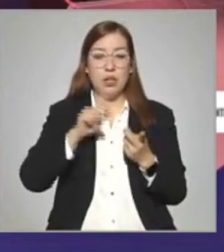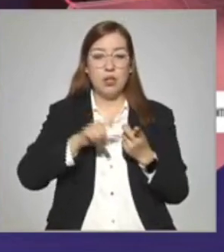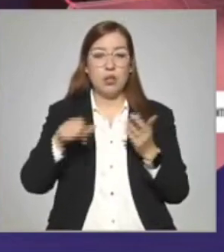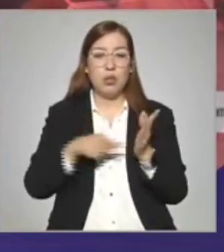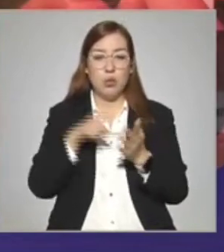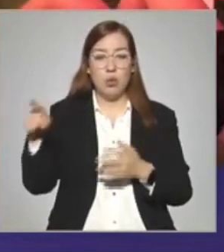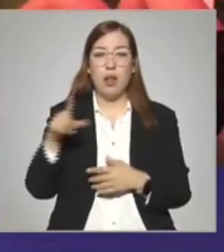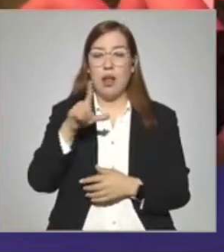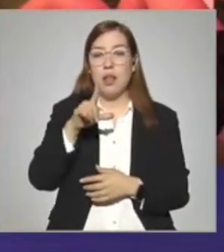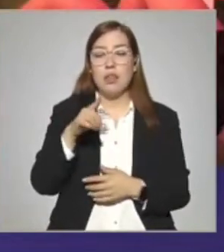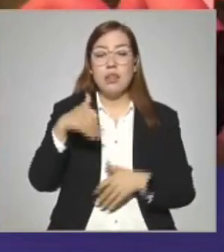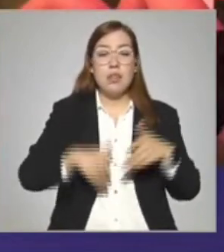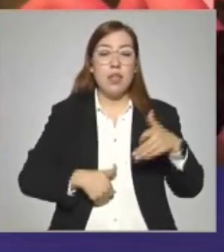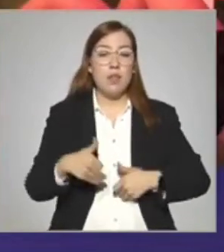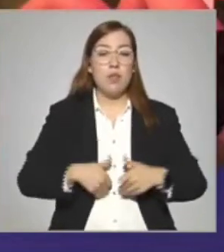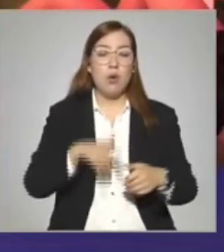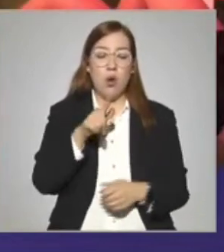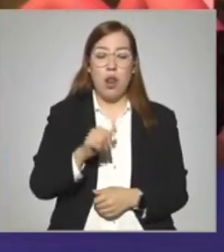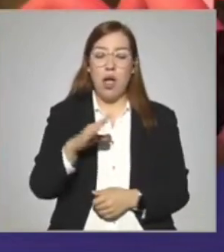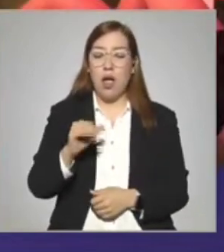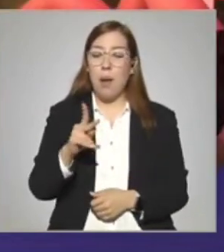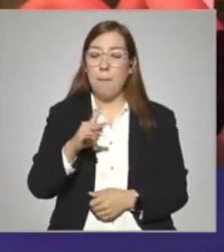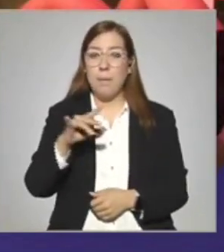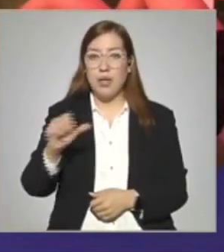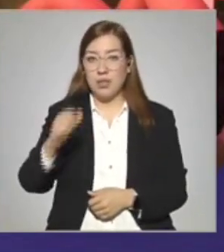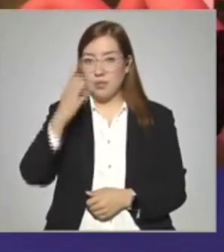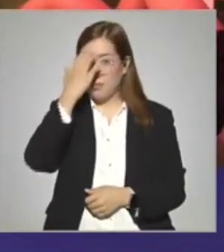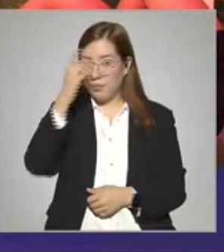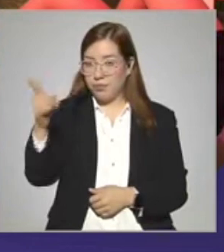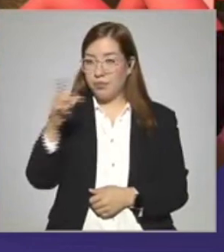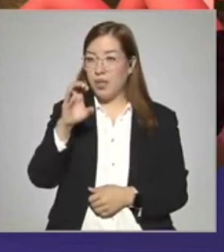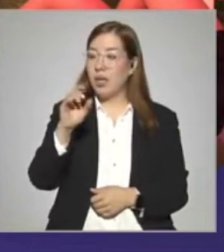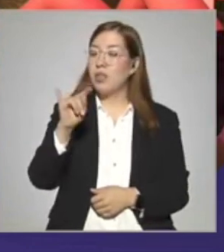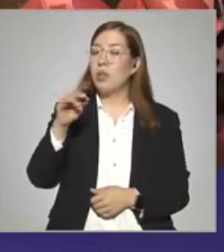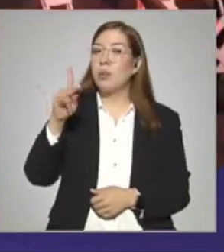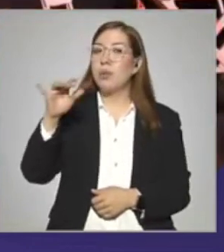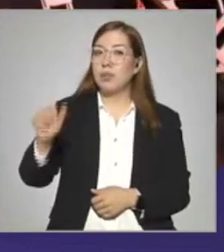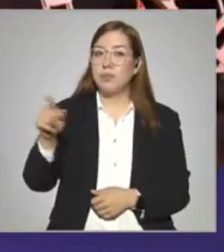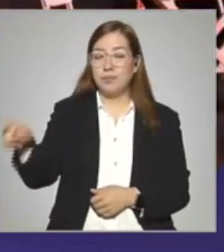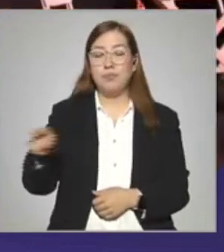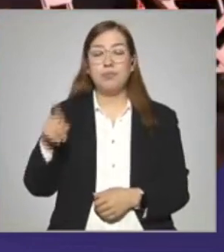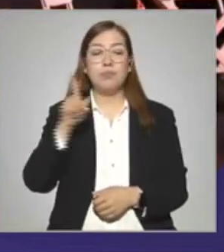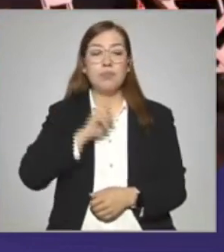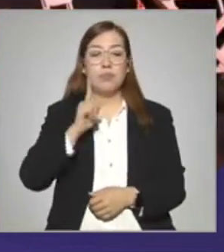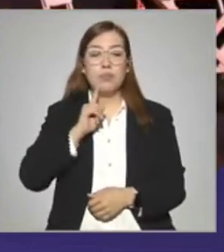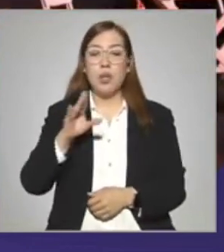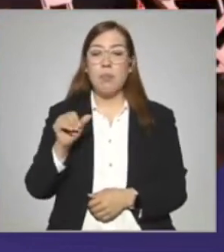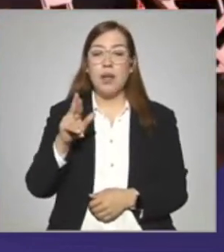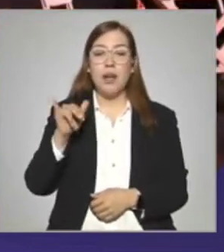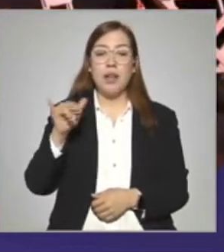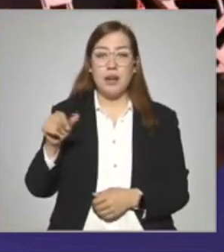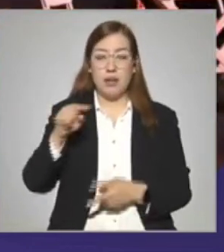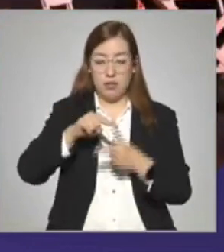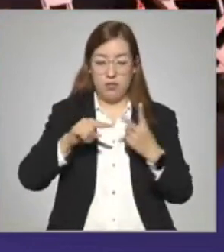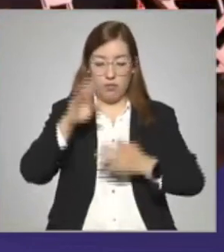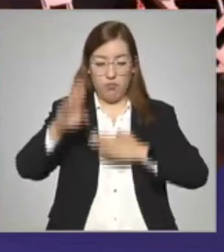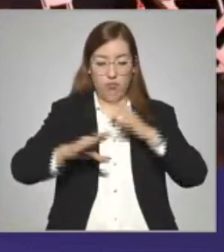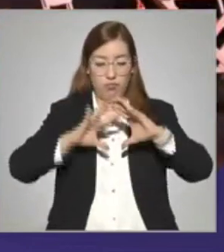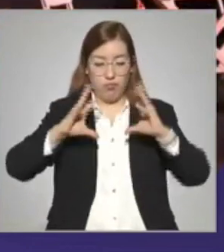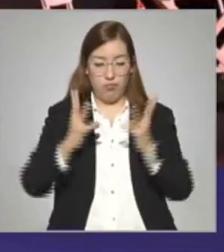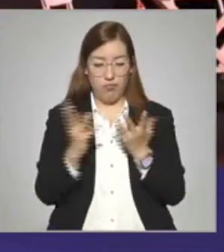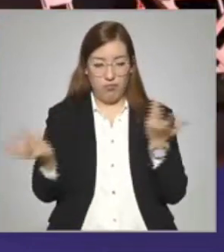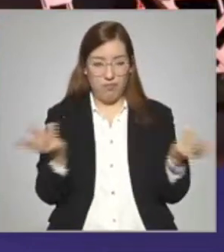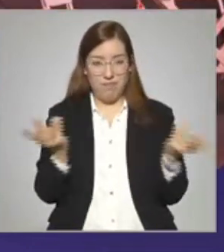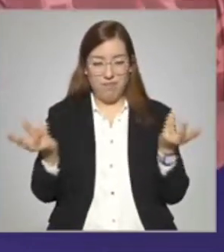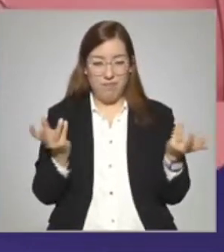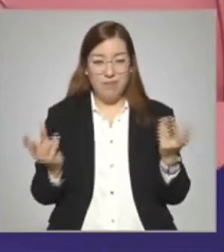La Capilla en Coyoacán para conocer Etiopía de Mariana Massover. Dos mundos paralelos, dos